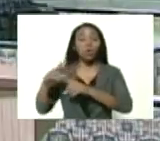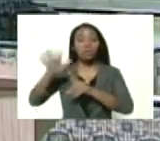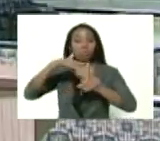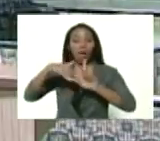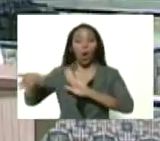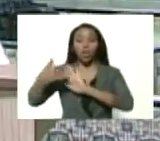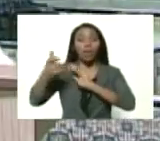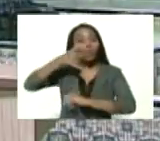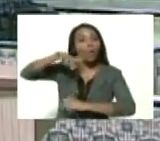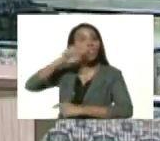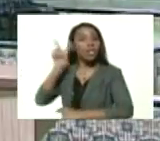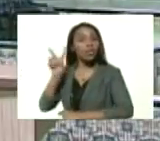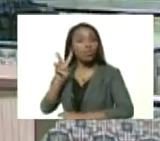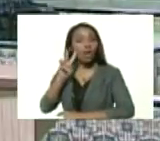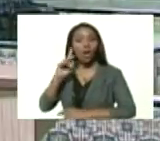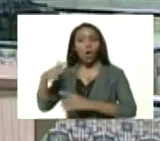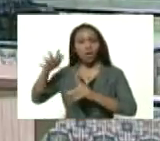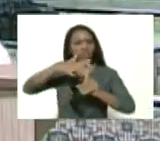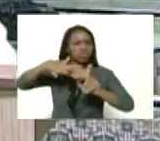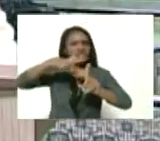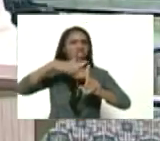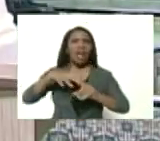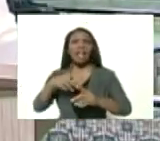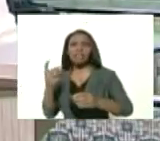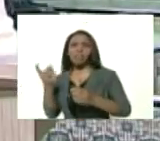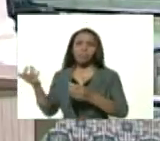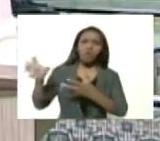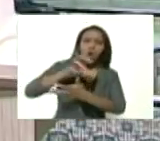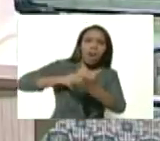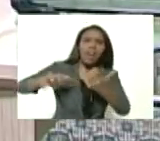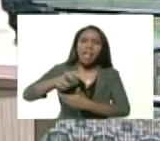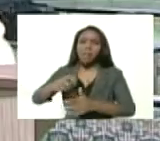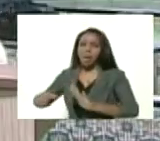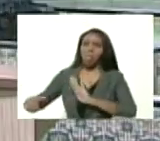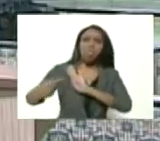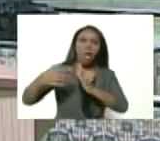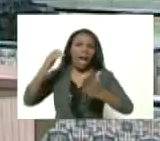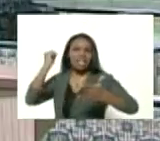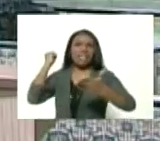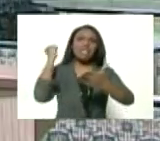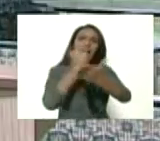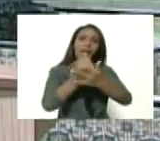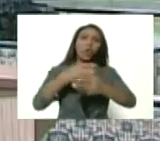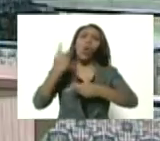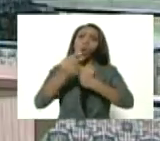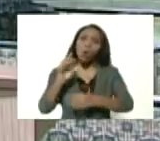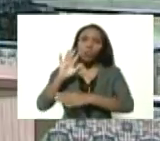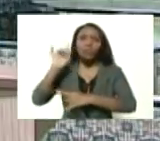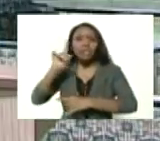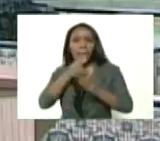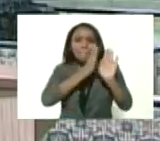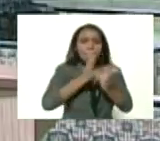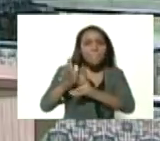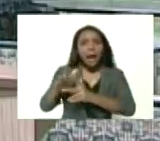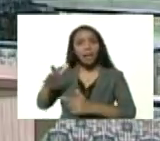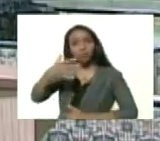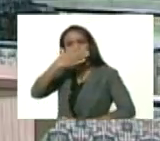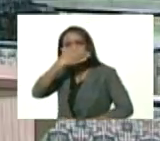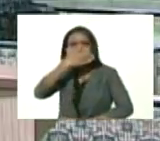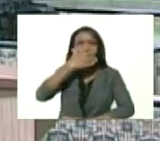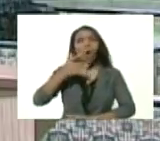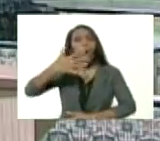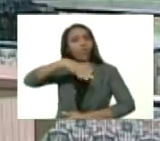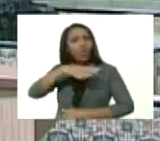pueblo venezolano, con amenazas de magnicidio, con amenazas de asesinato, con procuras de planes terroristas, donde